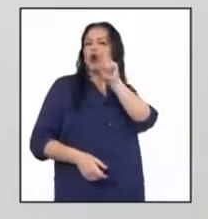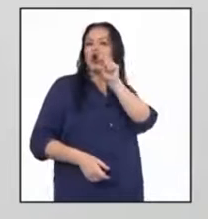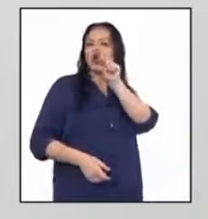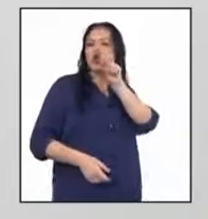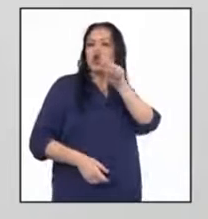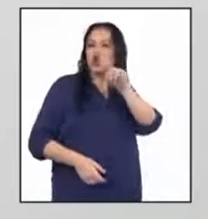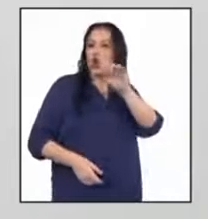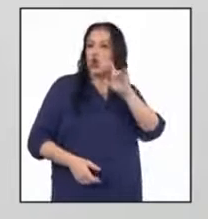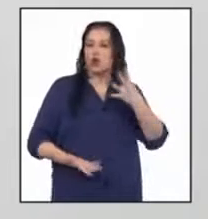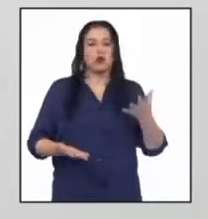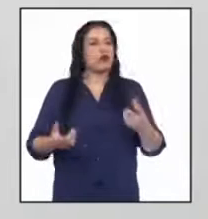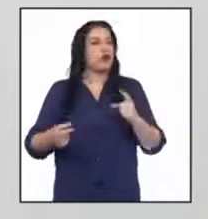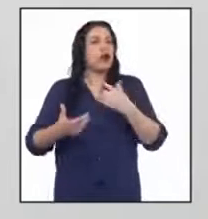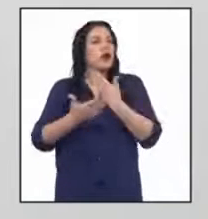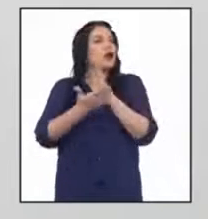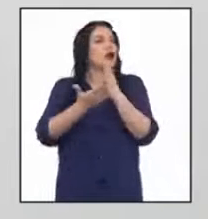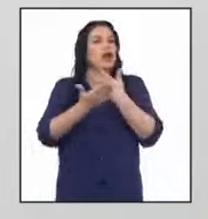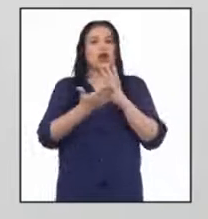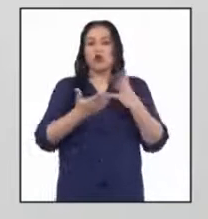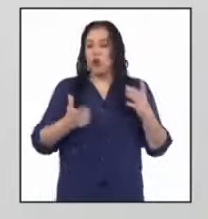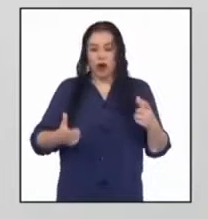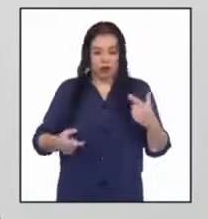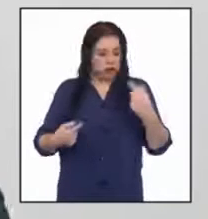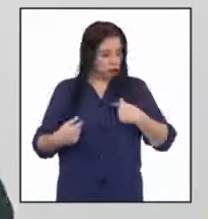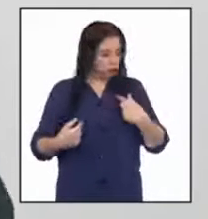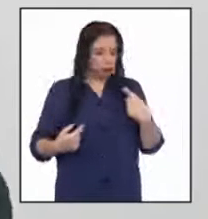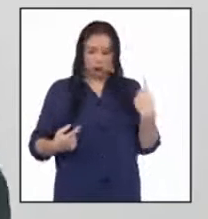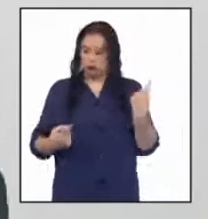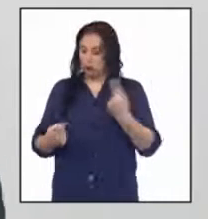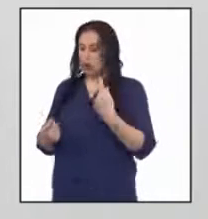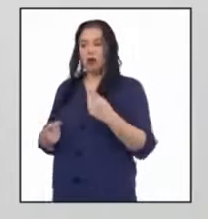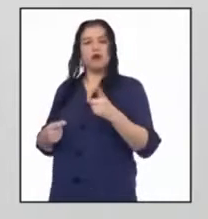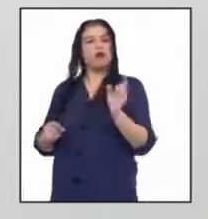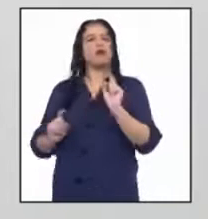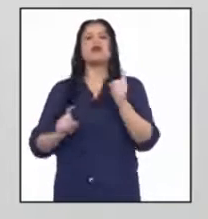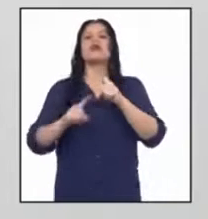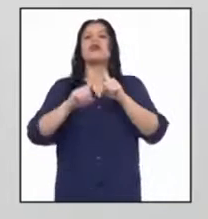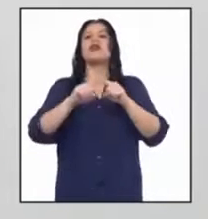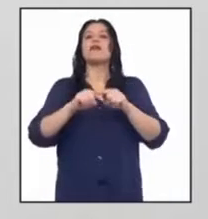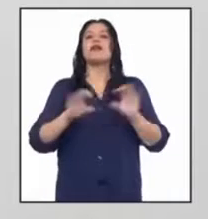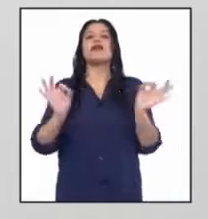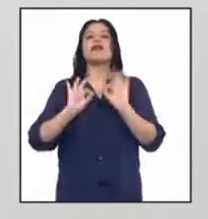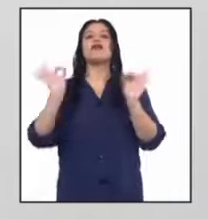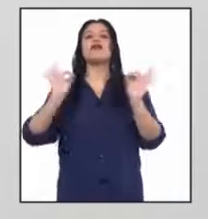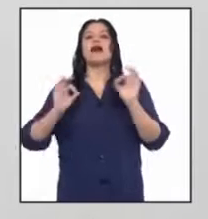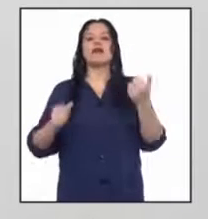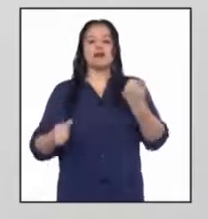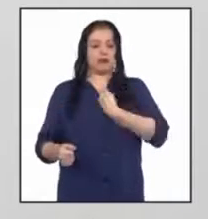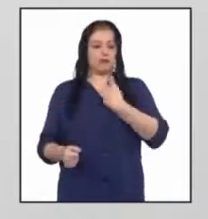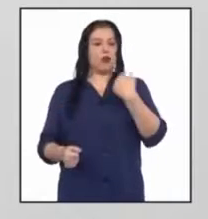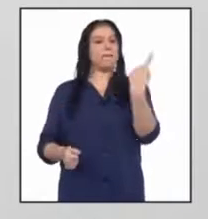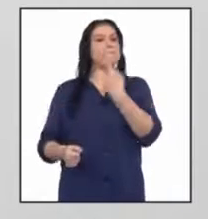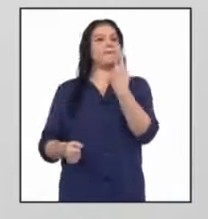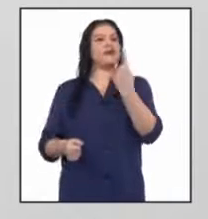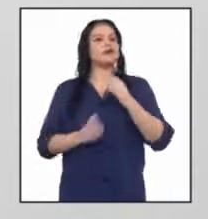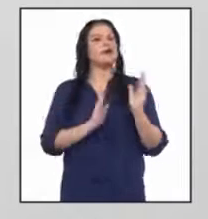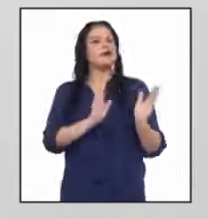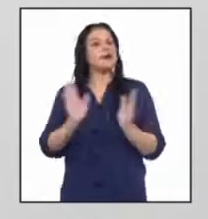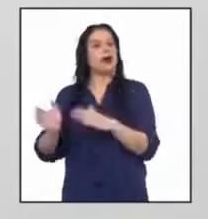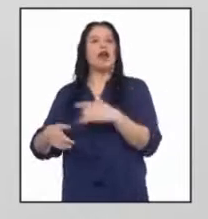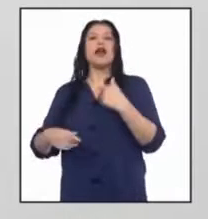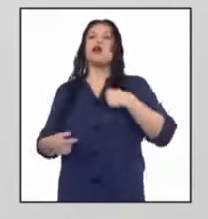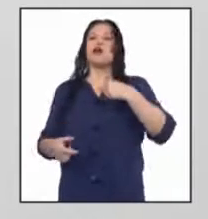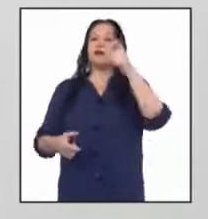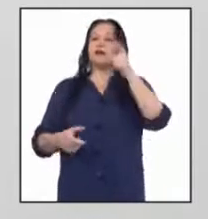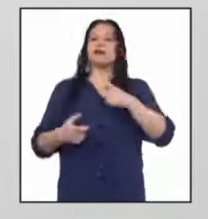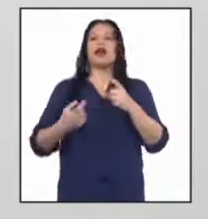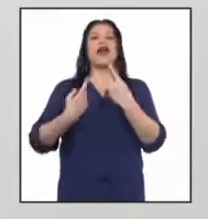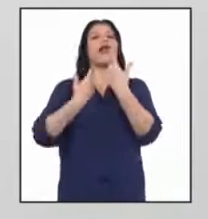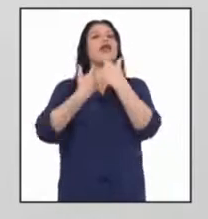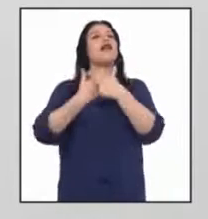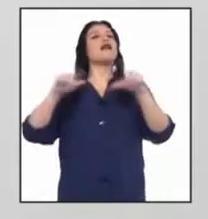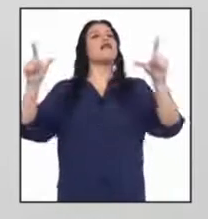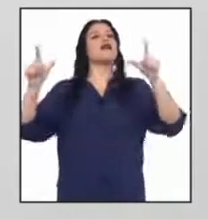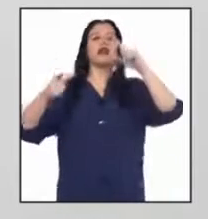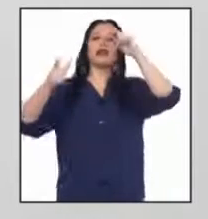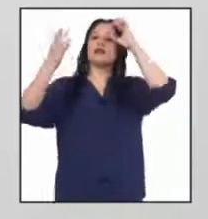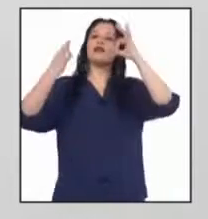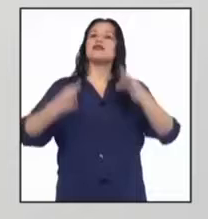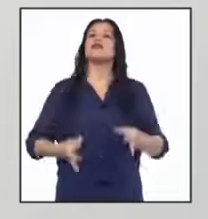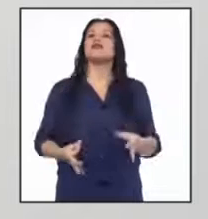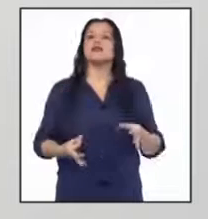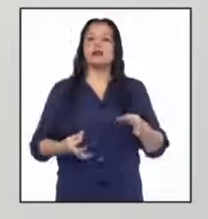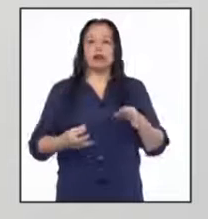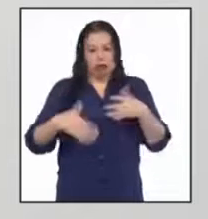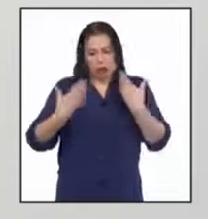Ya que no hay compañero de escena, no se depende de nadie más para su preparación y uno es libre de tomar la decisión